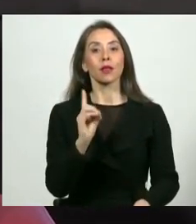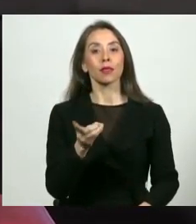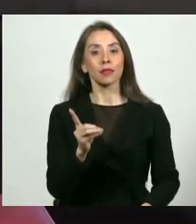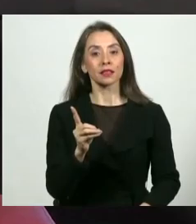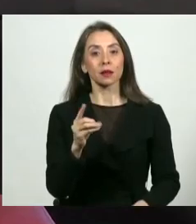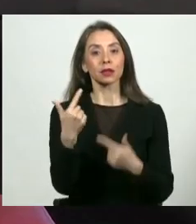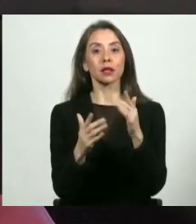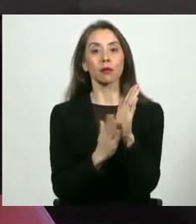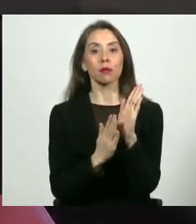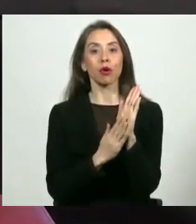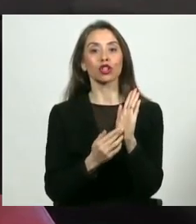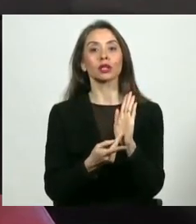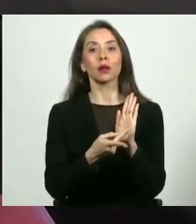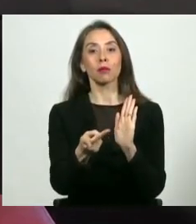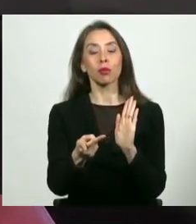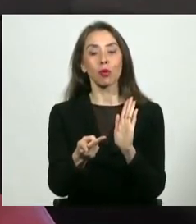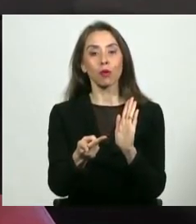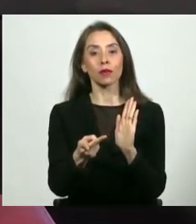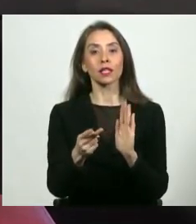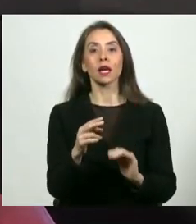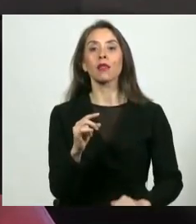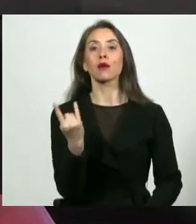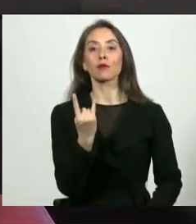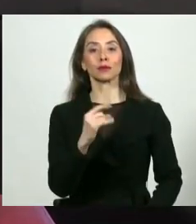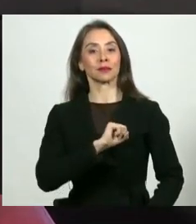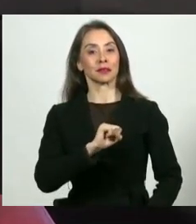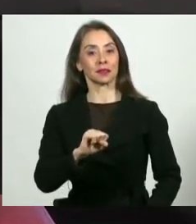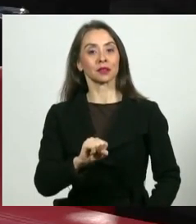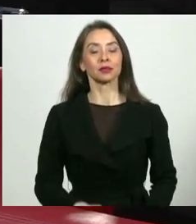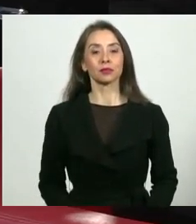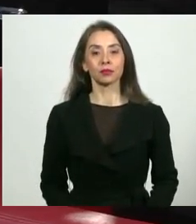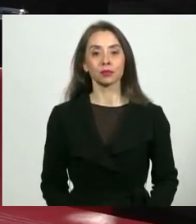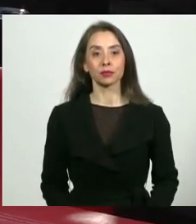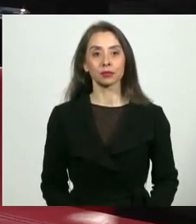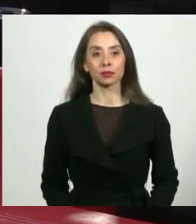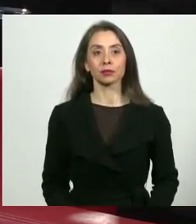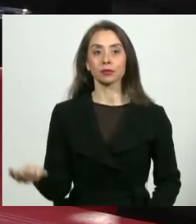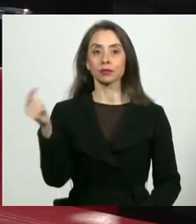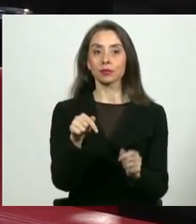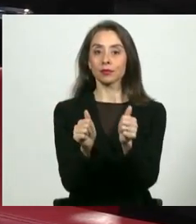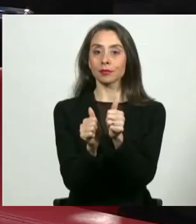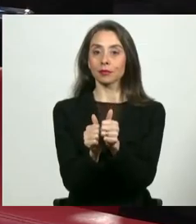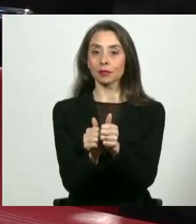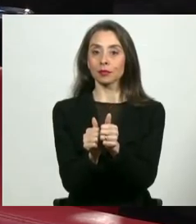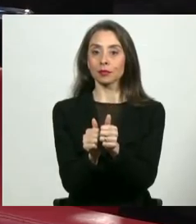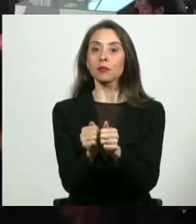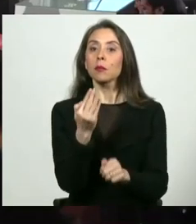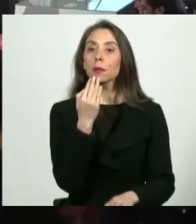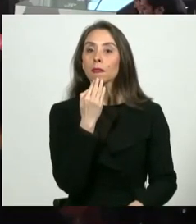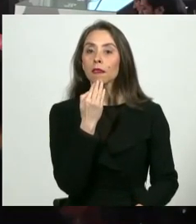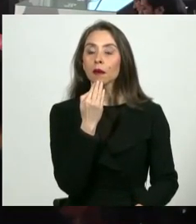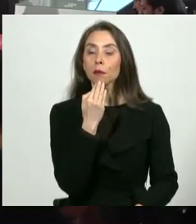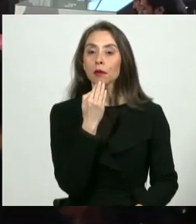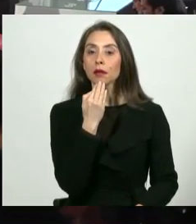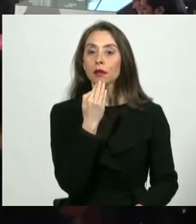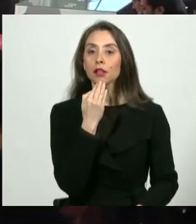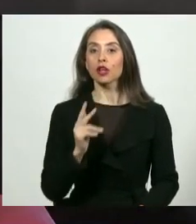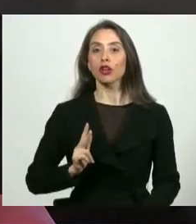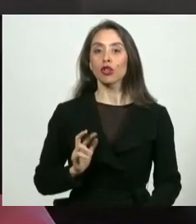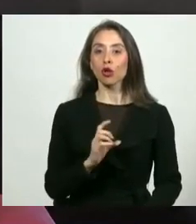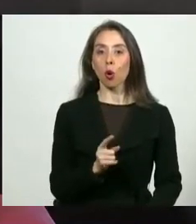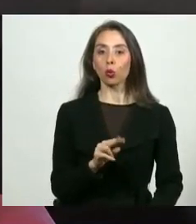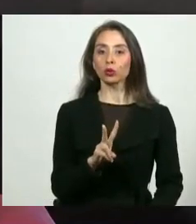Discapacidad y Políticas Públicas de la USACH. Nos acompaña también don